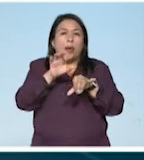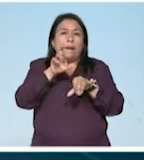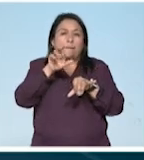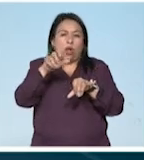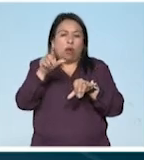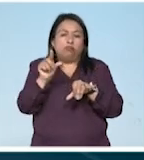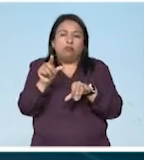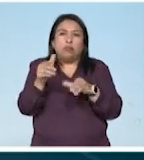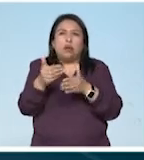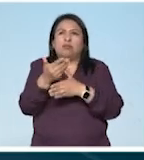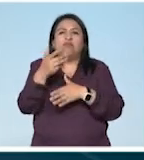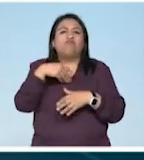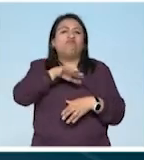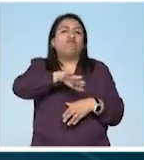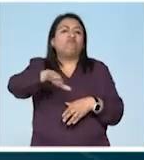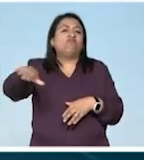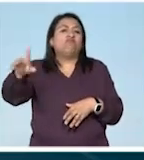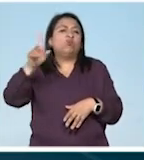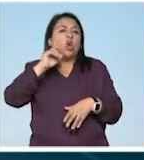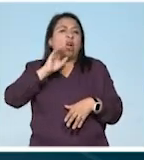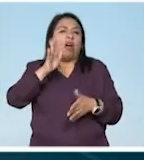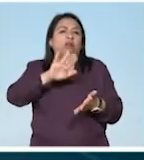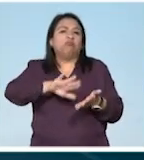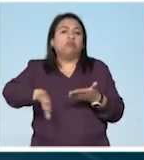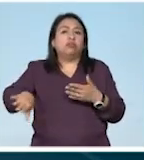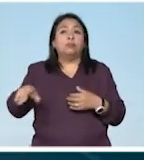cual quedaríamos completamente fuera de onda, ¿no?